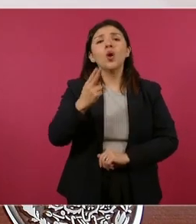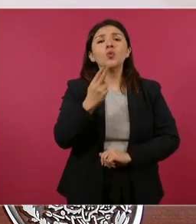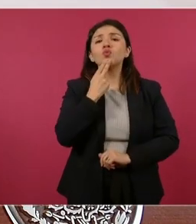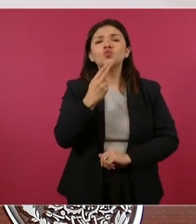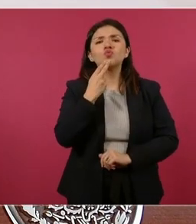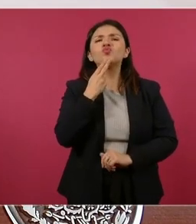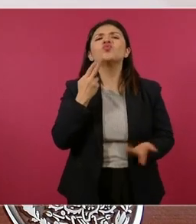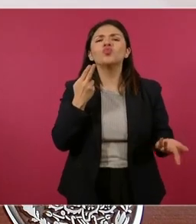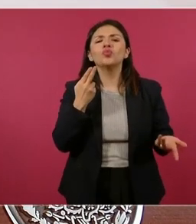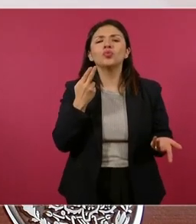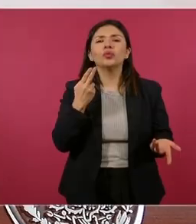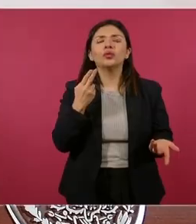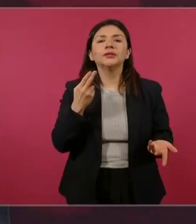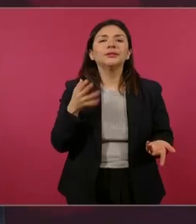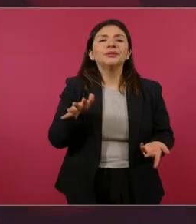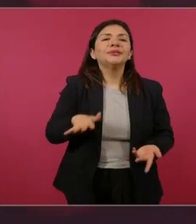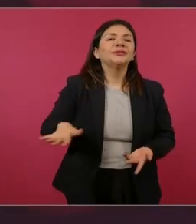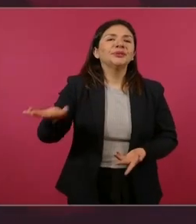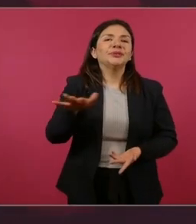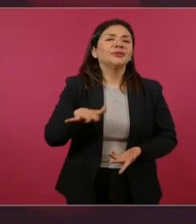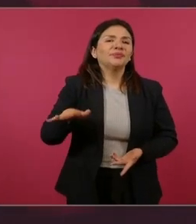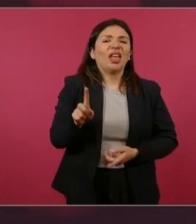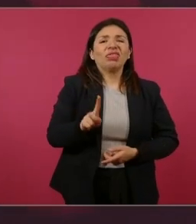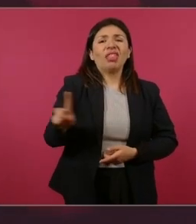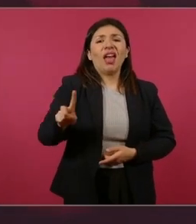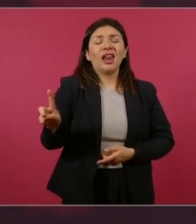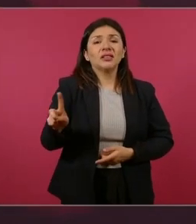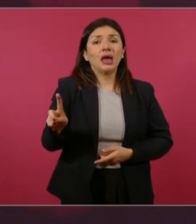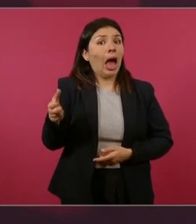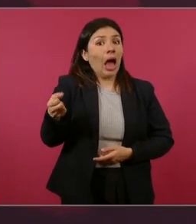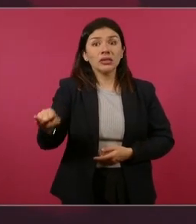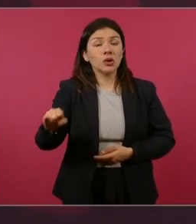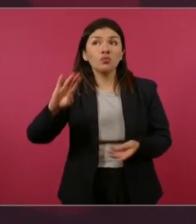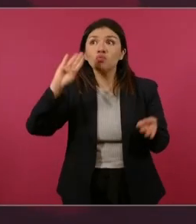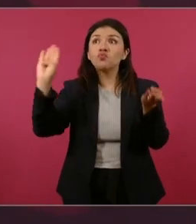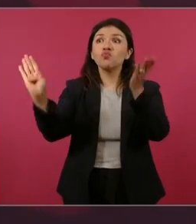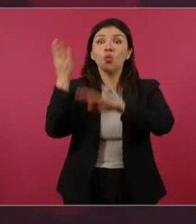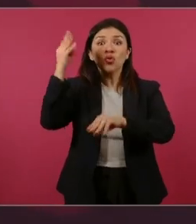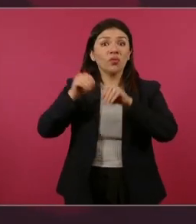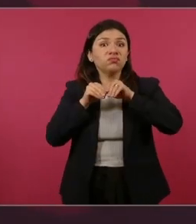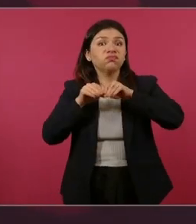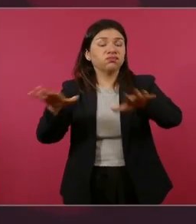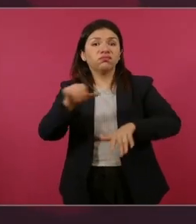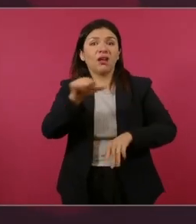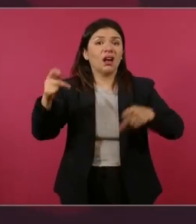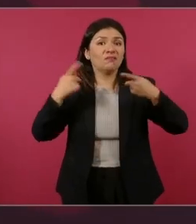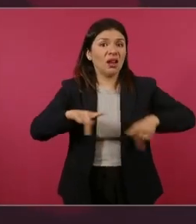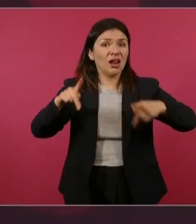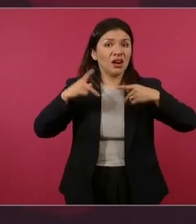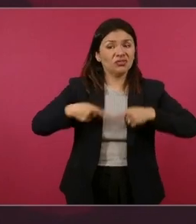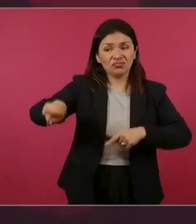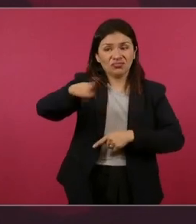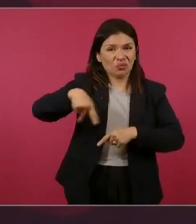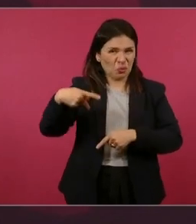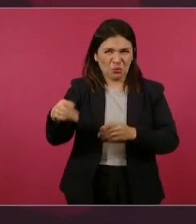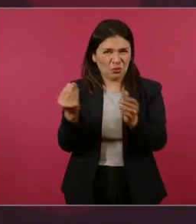los conservadores en todo el mundo. toda la intelectualidad